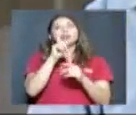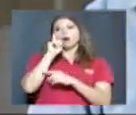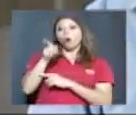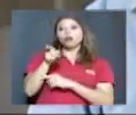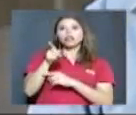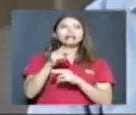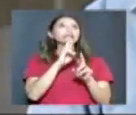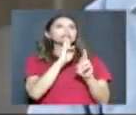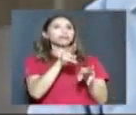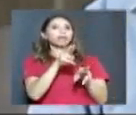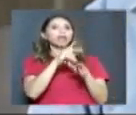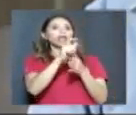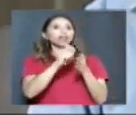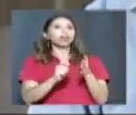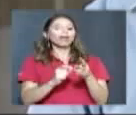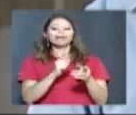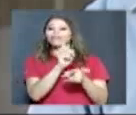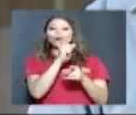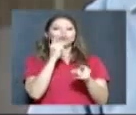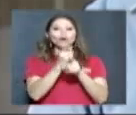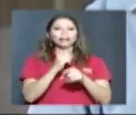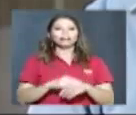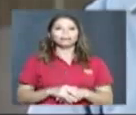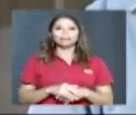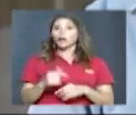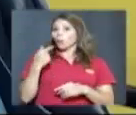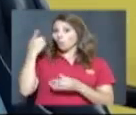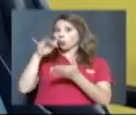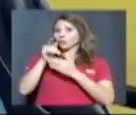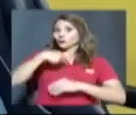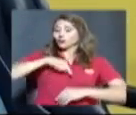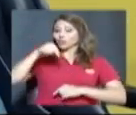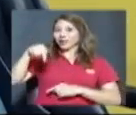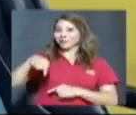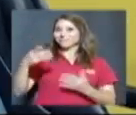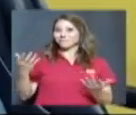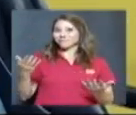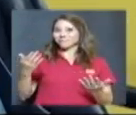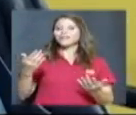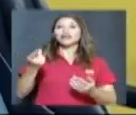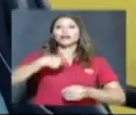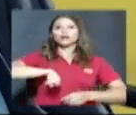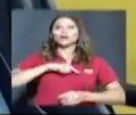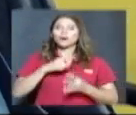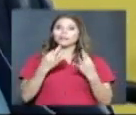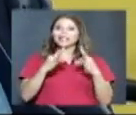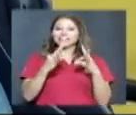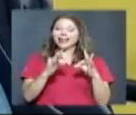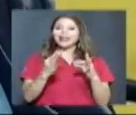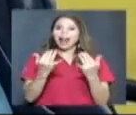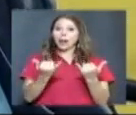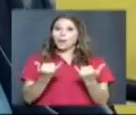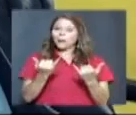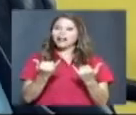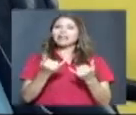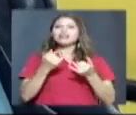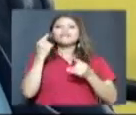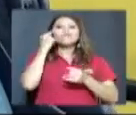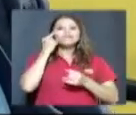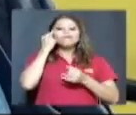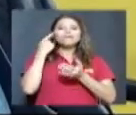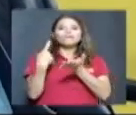es el camino correcto. Por eso estamos aquí casualmente. Me parece que eso no decía don Germán. Ahora vamos a tratar también de ir reflexionando sobre